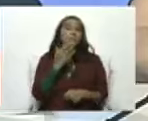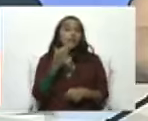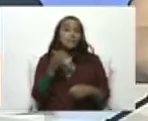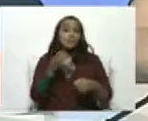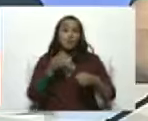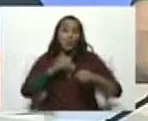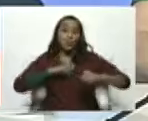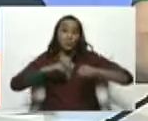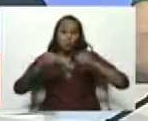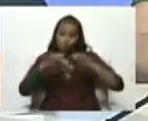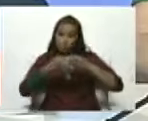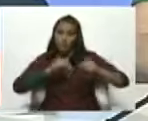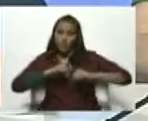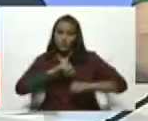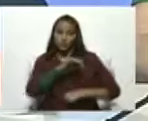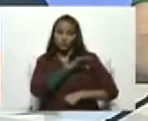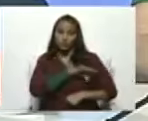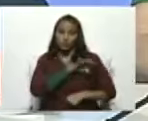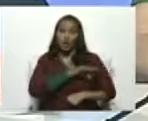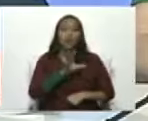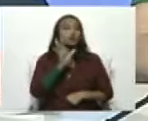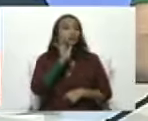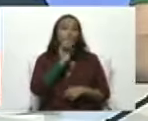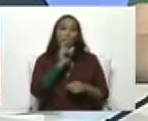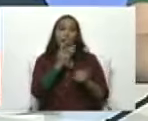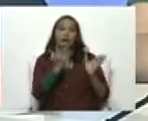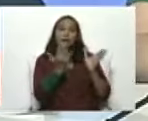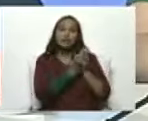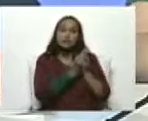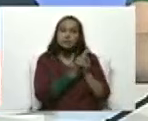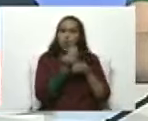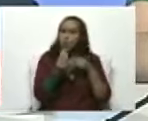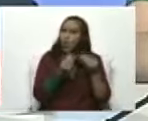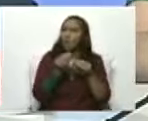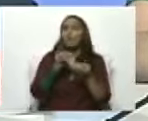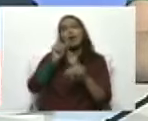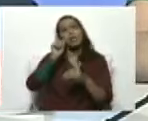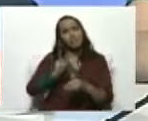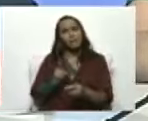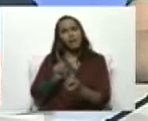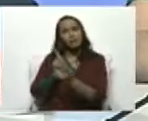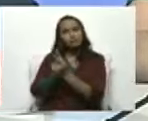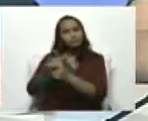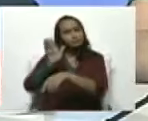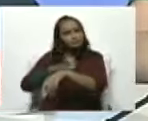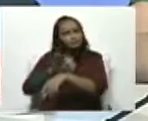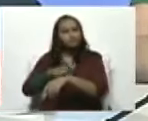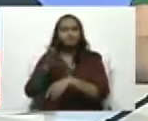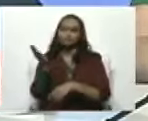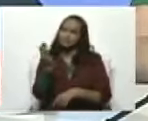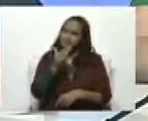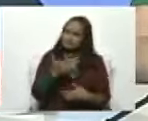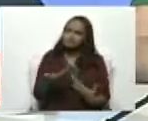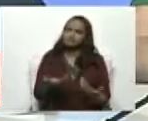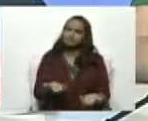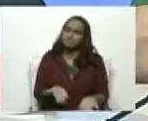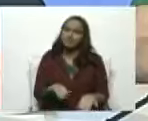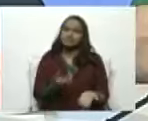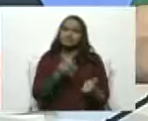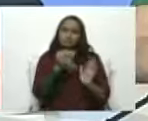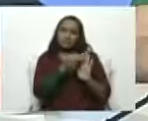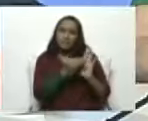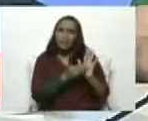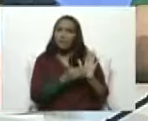no tiene registro, llamamos al responsable, ¿verdad? Mire, compadre, compañero, no está apareciendo